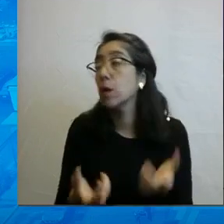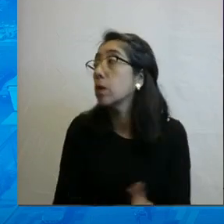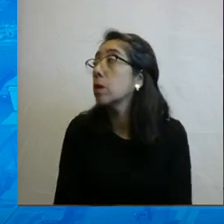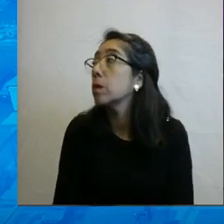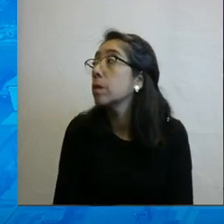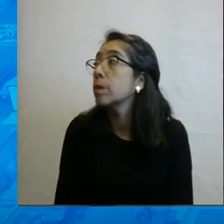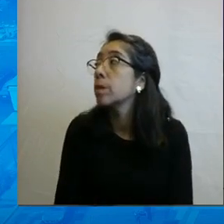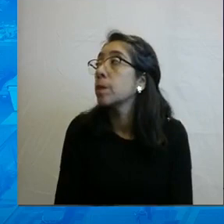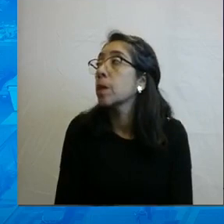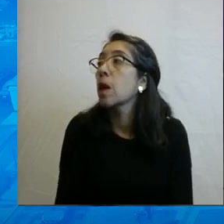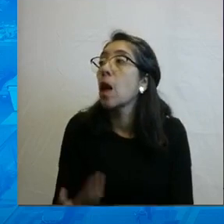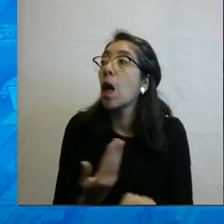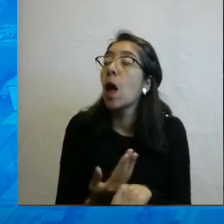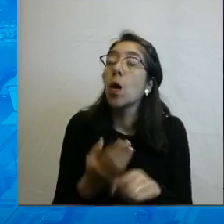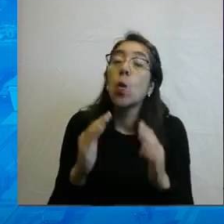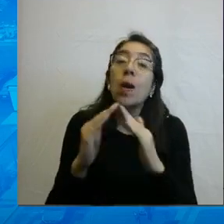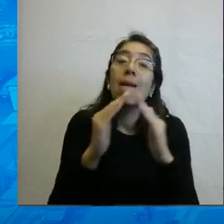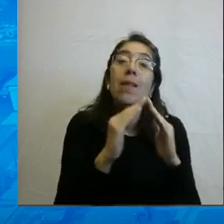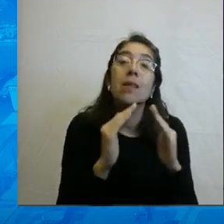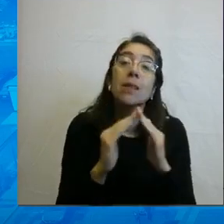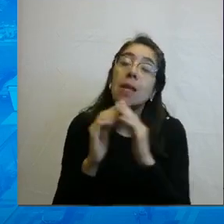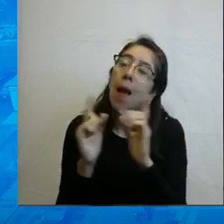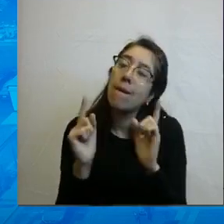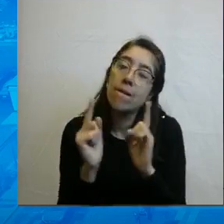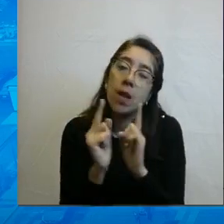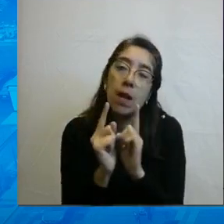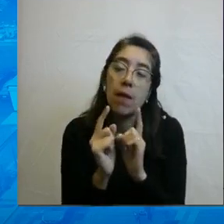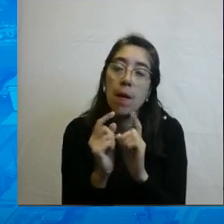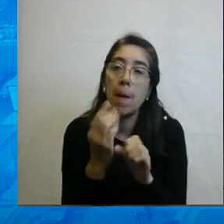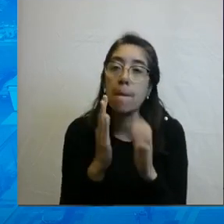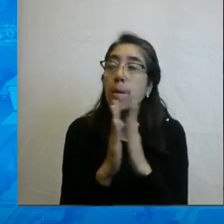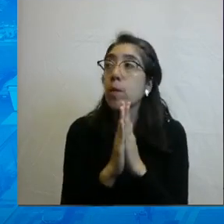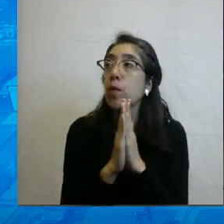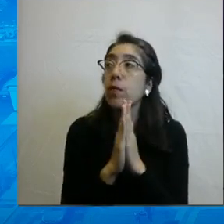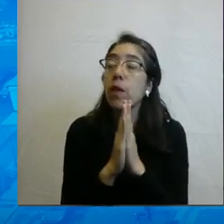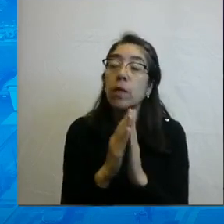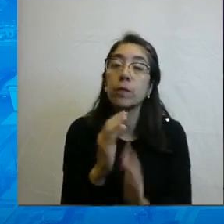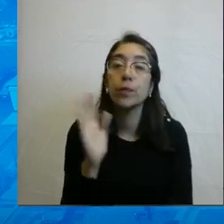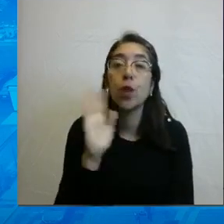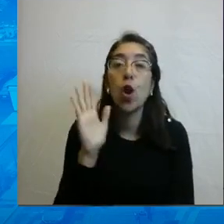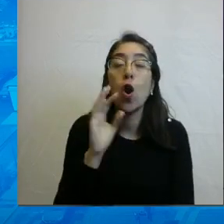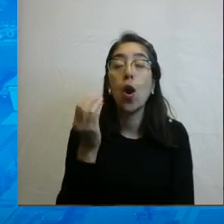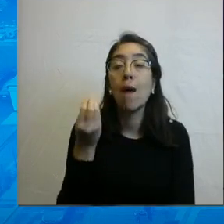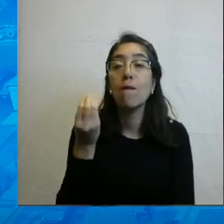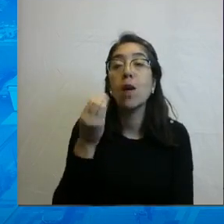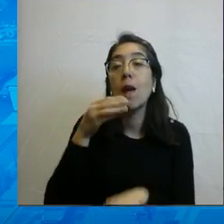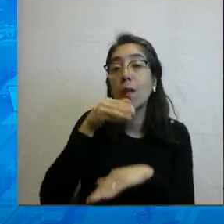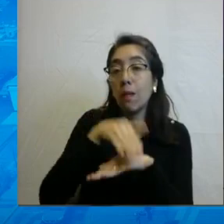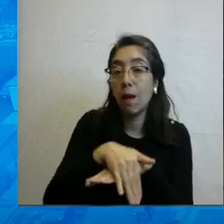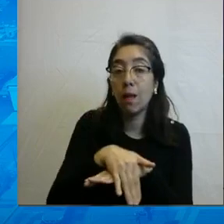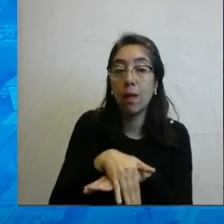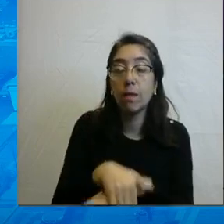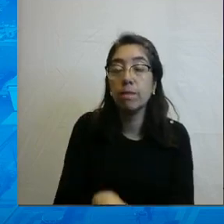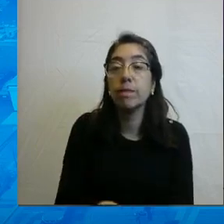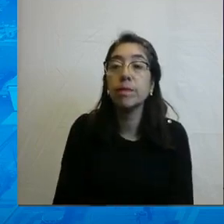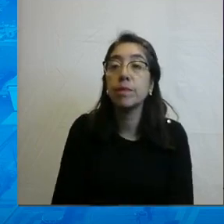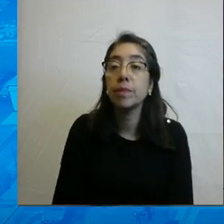parece que quiere acotar algo. Muy brevemente, por favor, para después darle la palabra. Hola, buenas tardes al administrador, ya que él va a dar